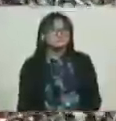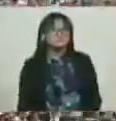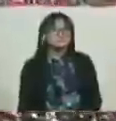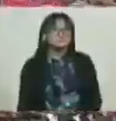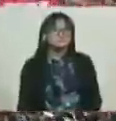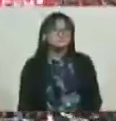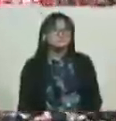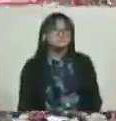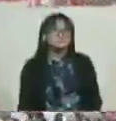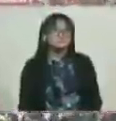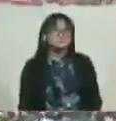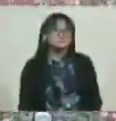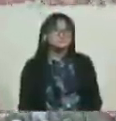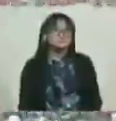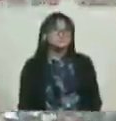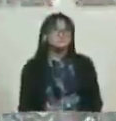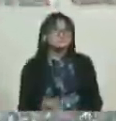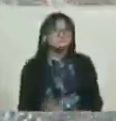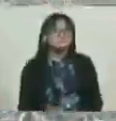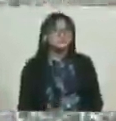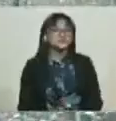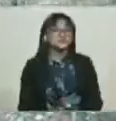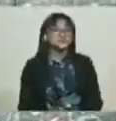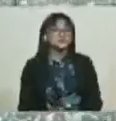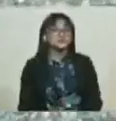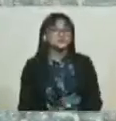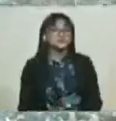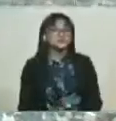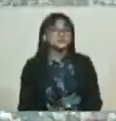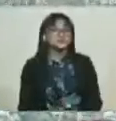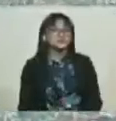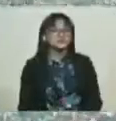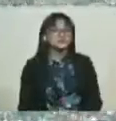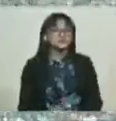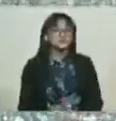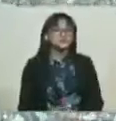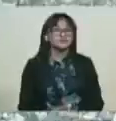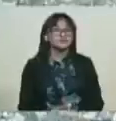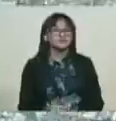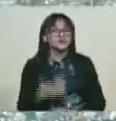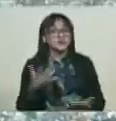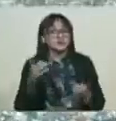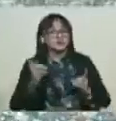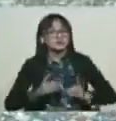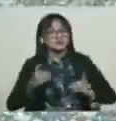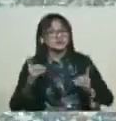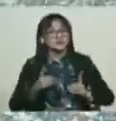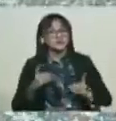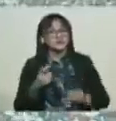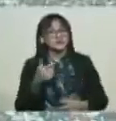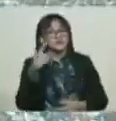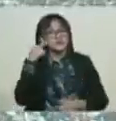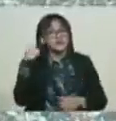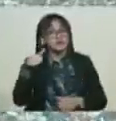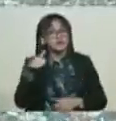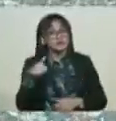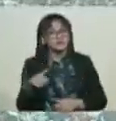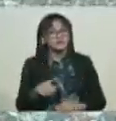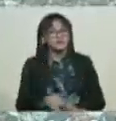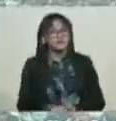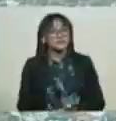y yo les digo he visto gigantescas movilizaciones y cada día que pasa